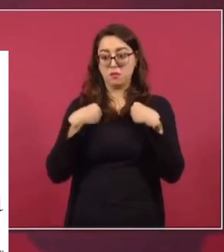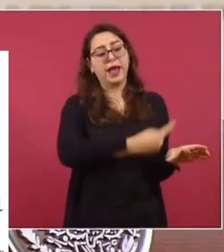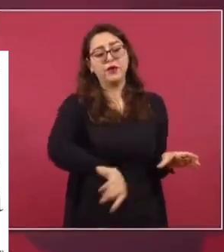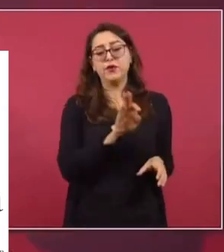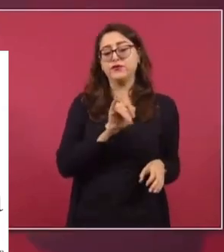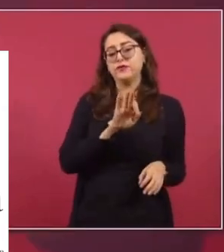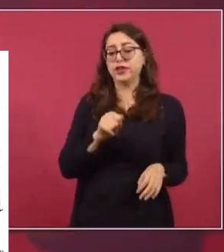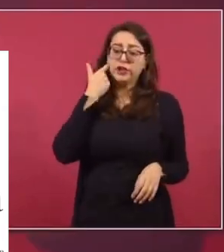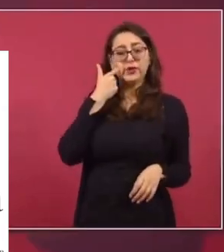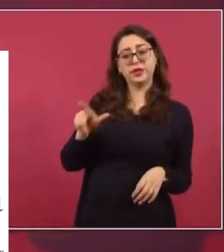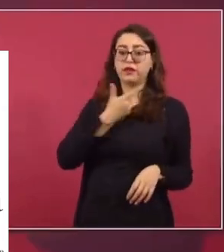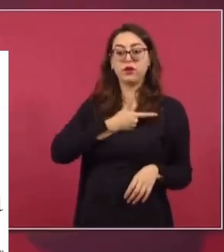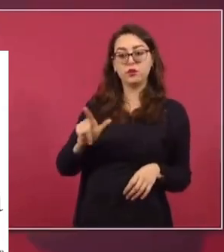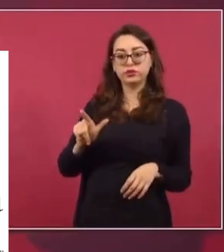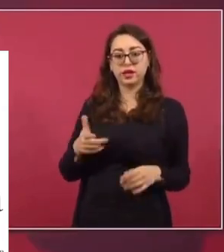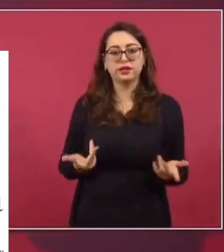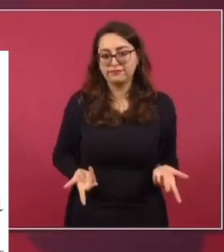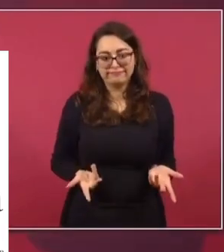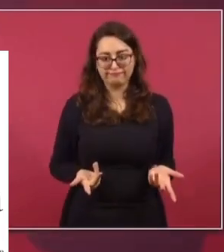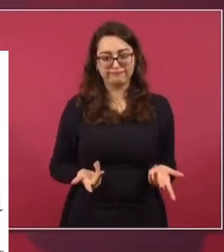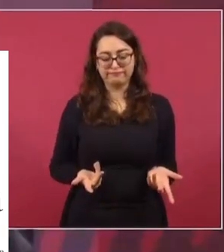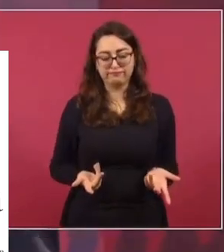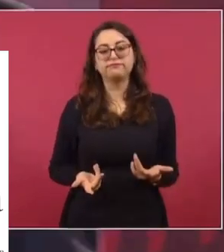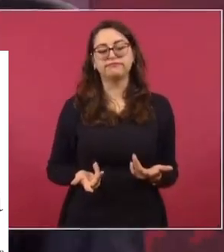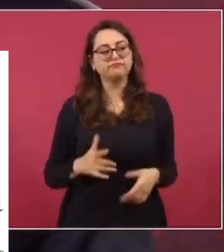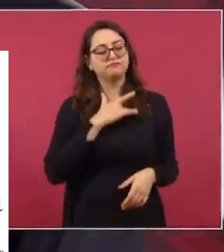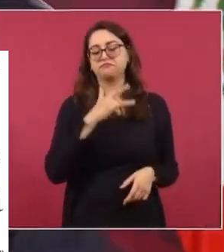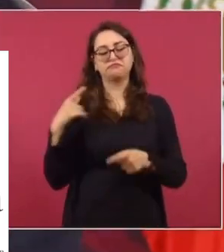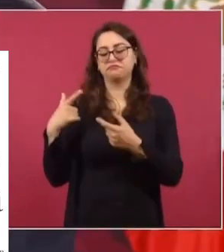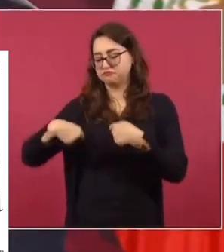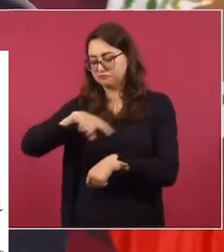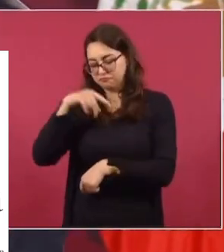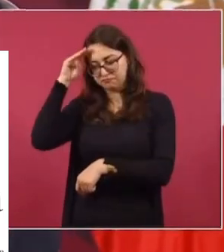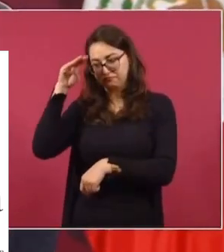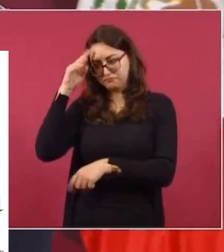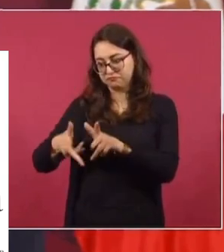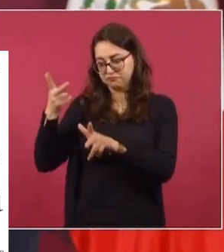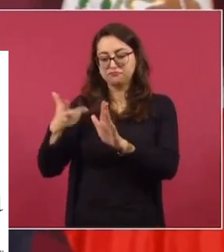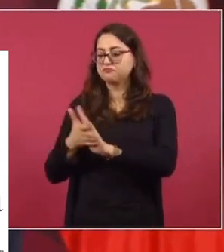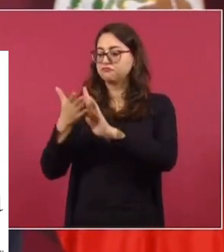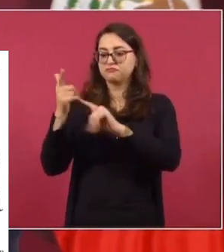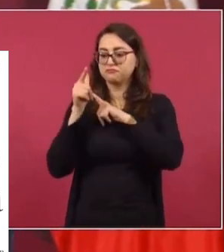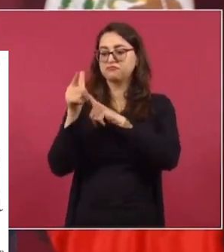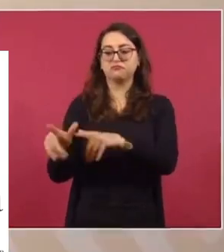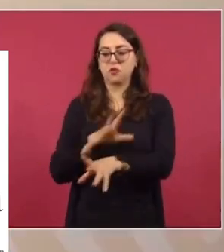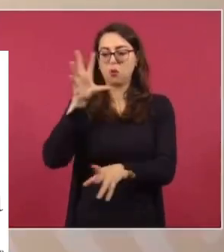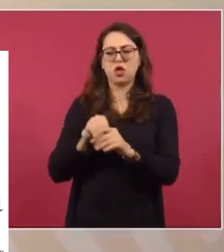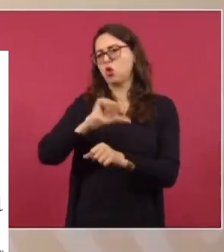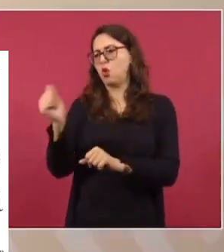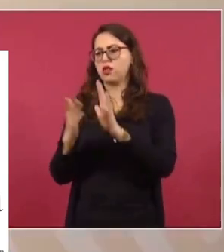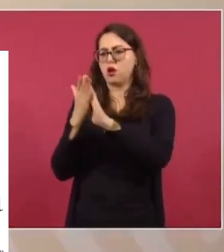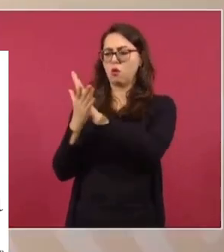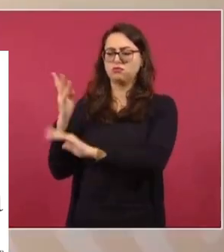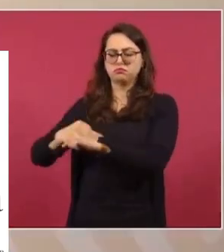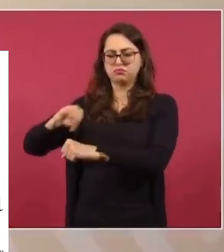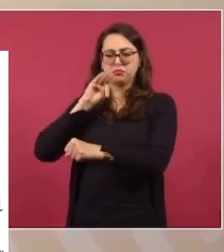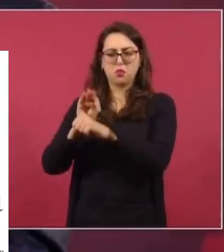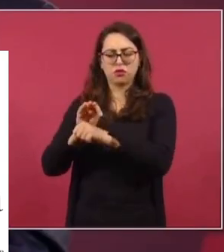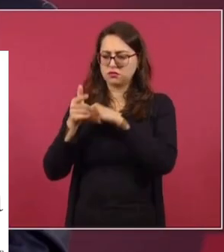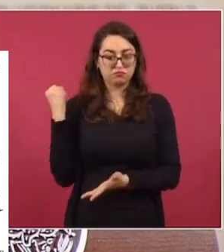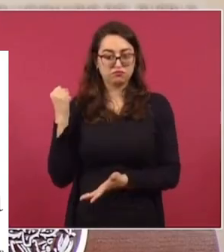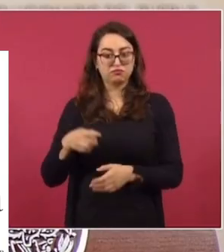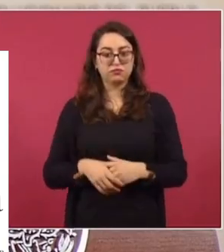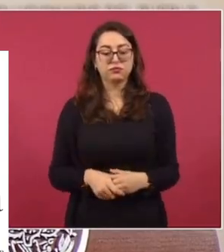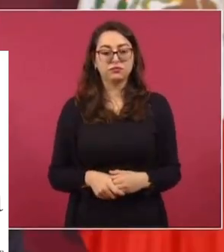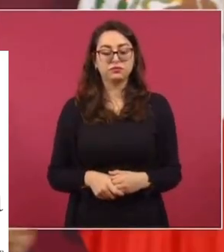corruptos. Entonces tomamos la decisión, el Consejo de Seguridad Nacional, de decretar todas estas obras de seguridad nacional y de interés